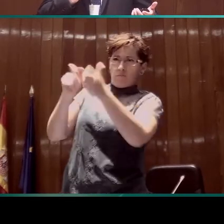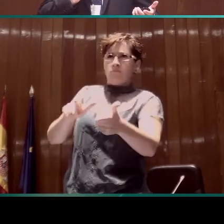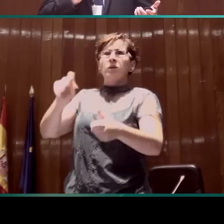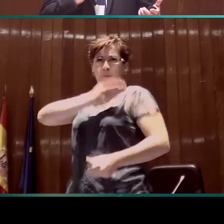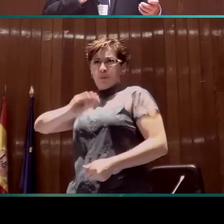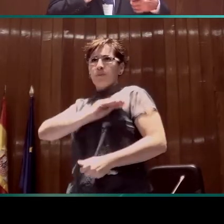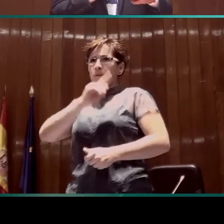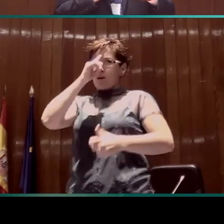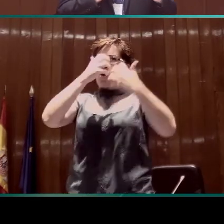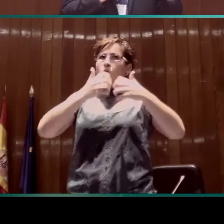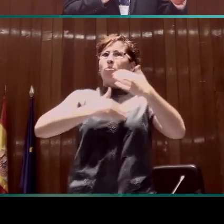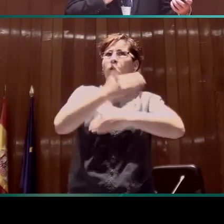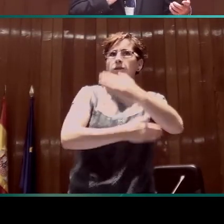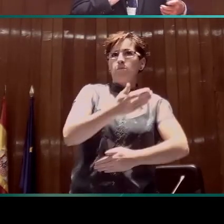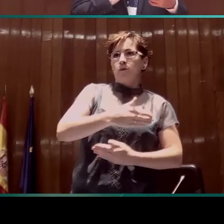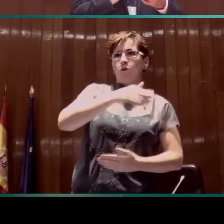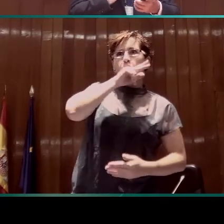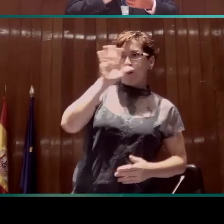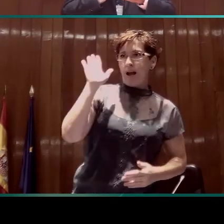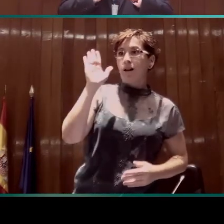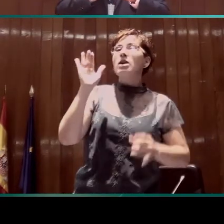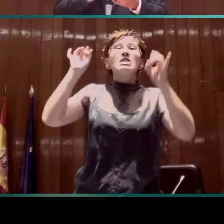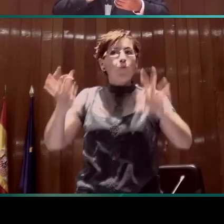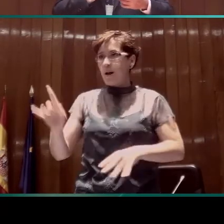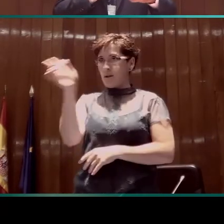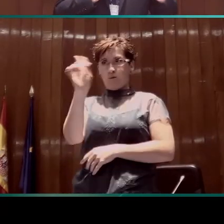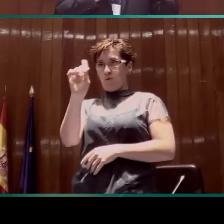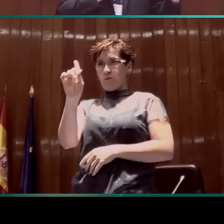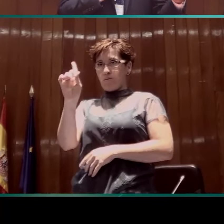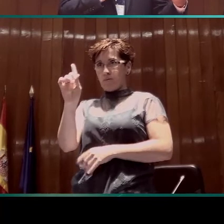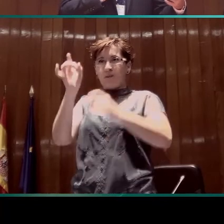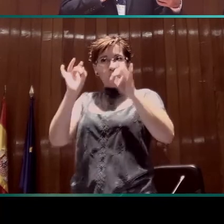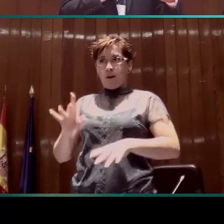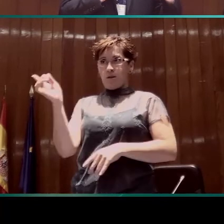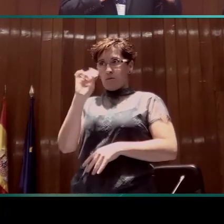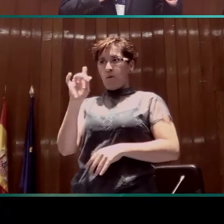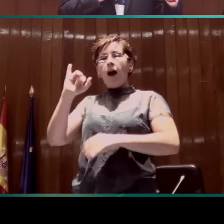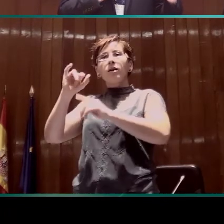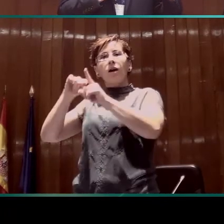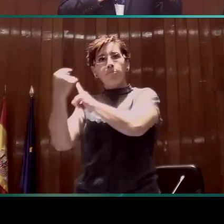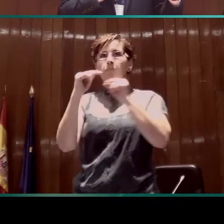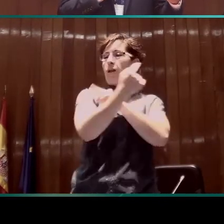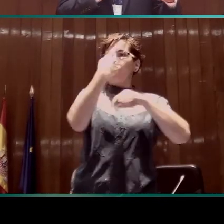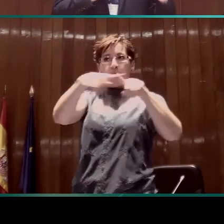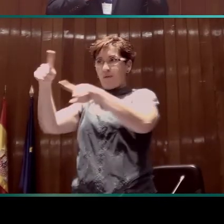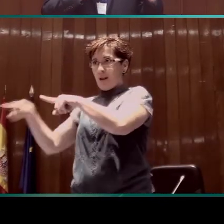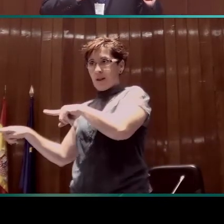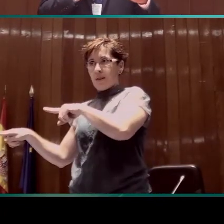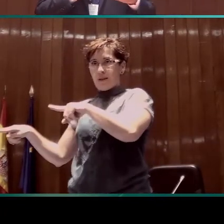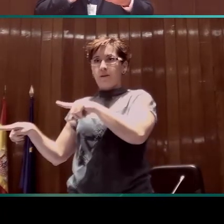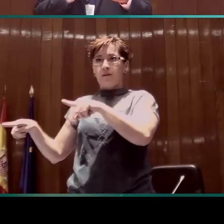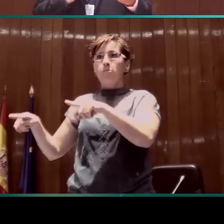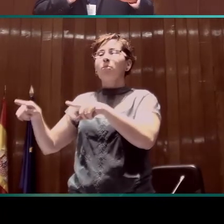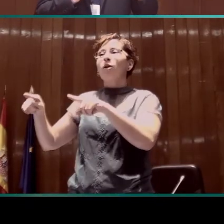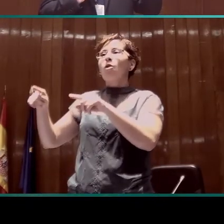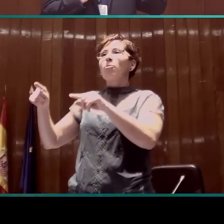lenguas orales, lo cual no quiere decir que sea lo mismo, es decir, son ventanas distintas. Efectivamente, hay efectos periféricos